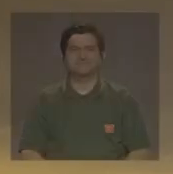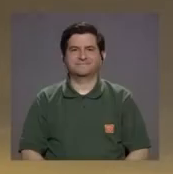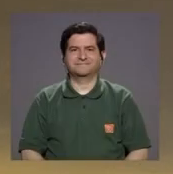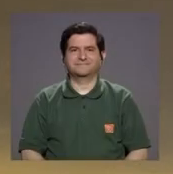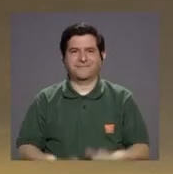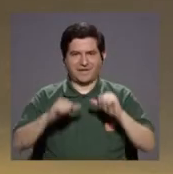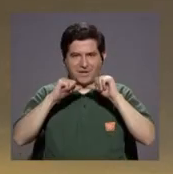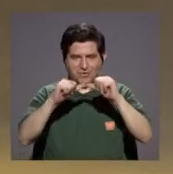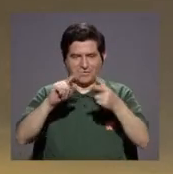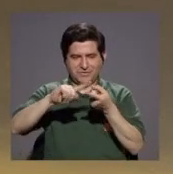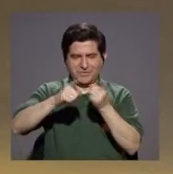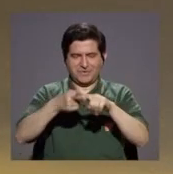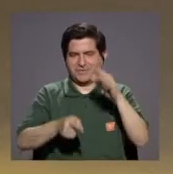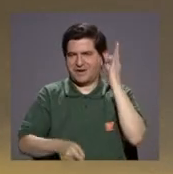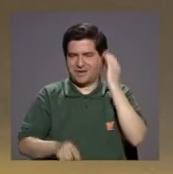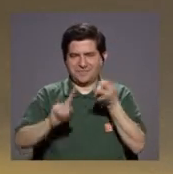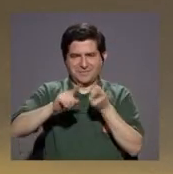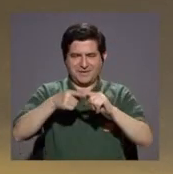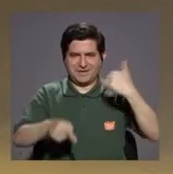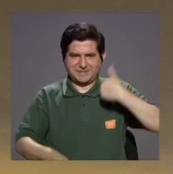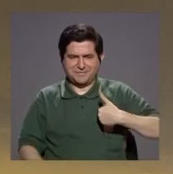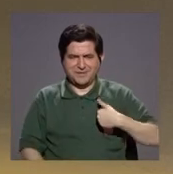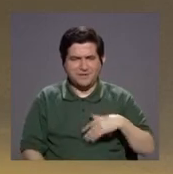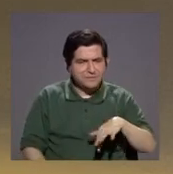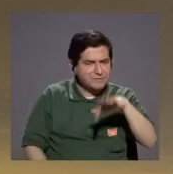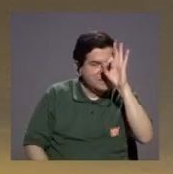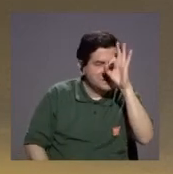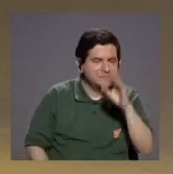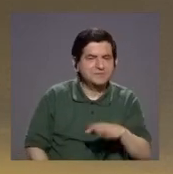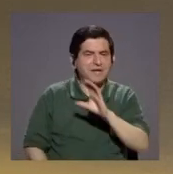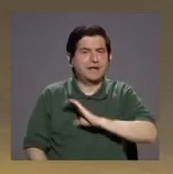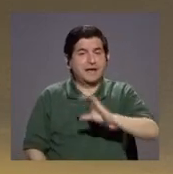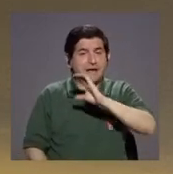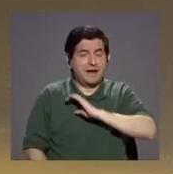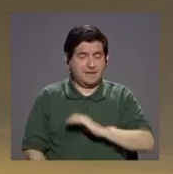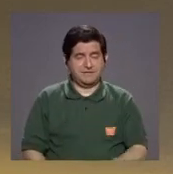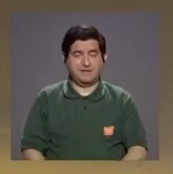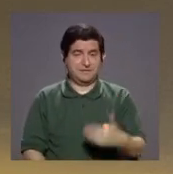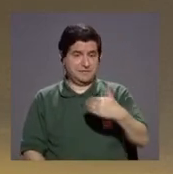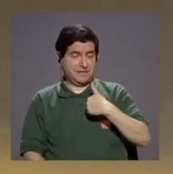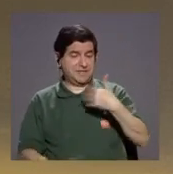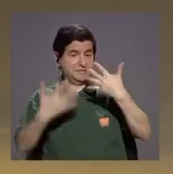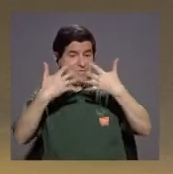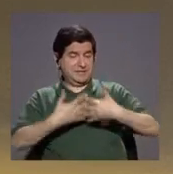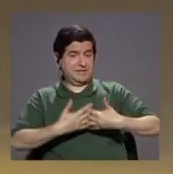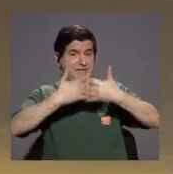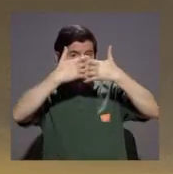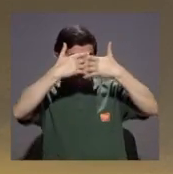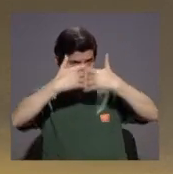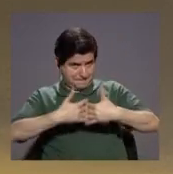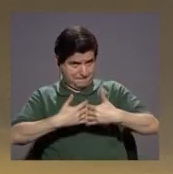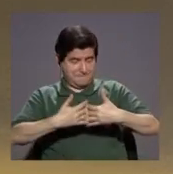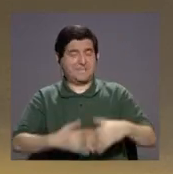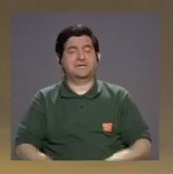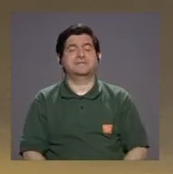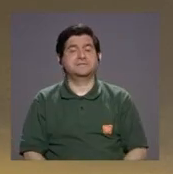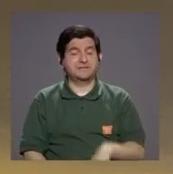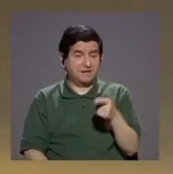continuamos amigos amigos descubriendo facetas de esta empresa de